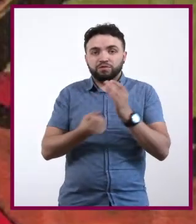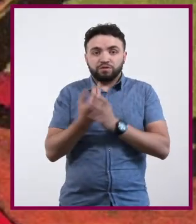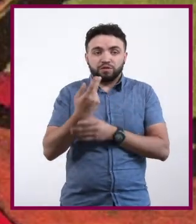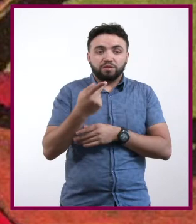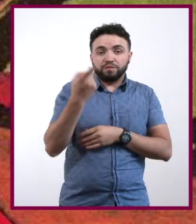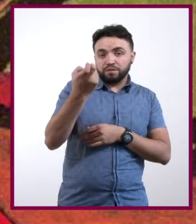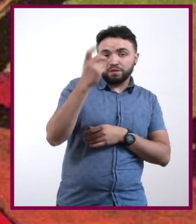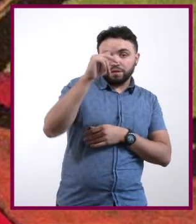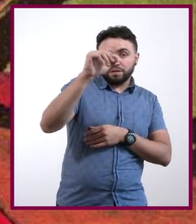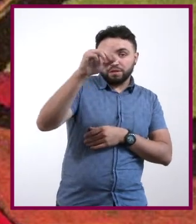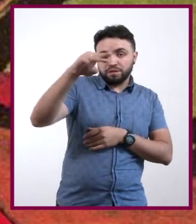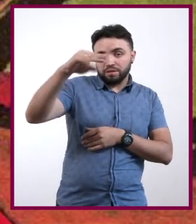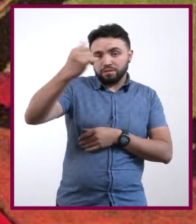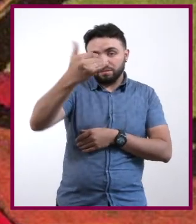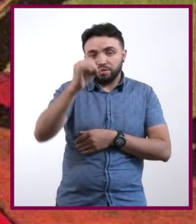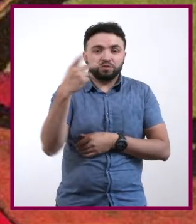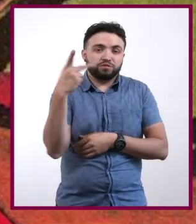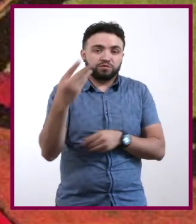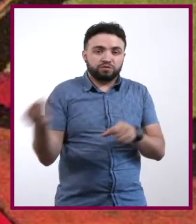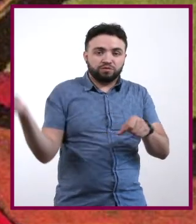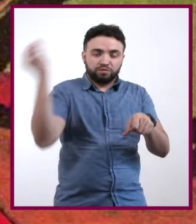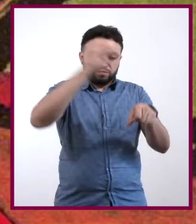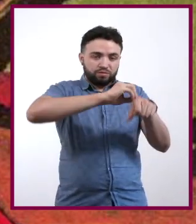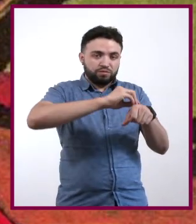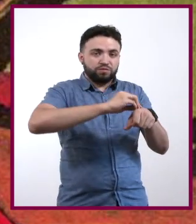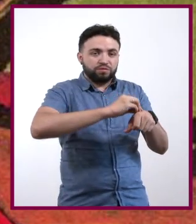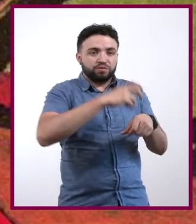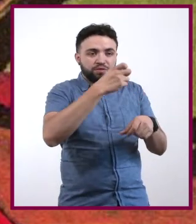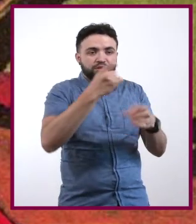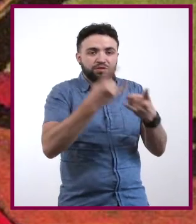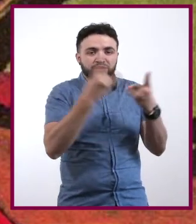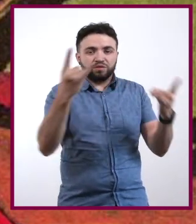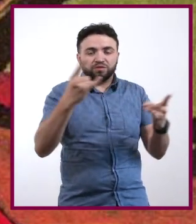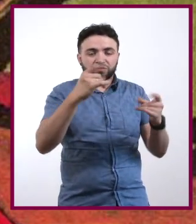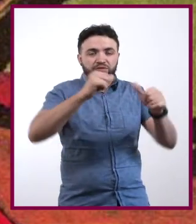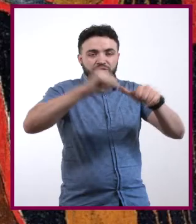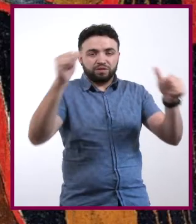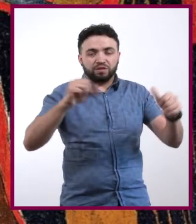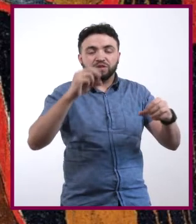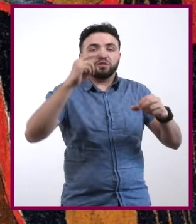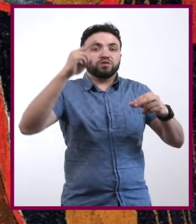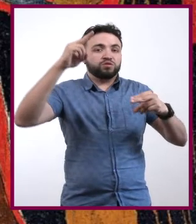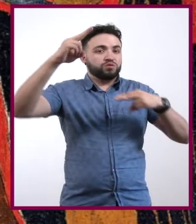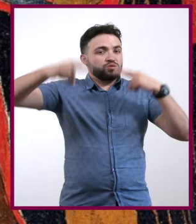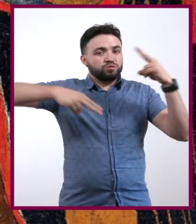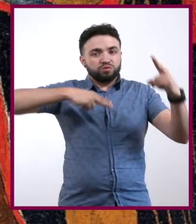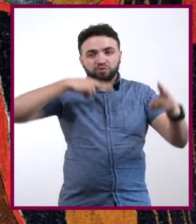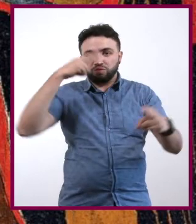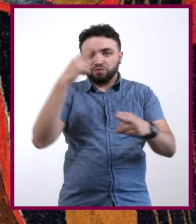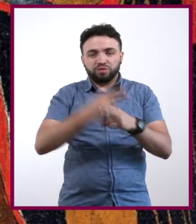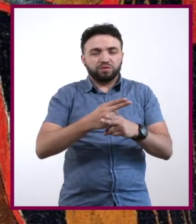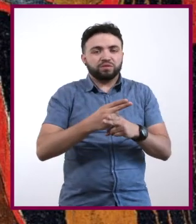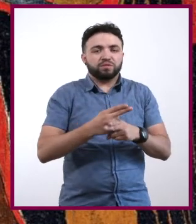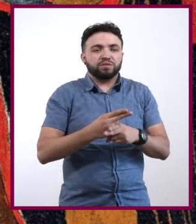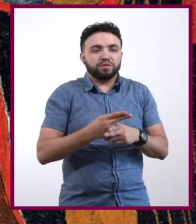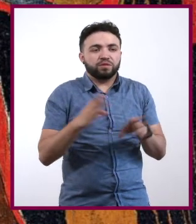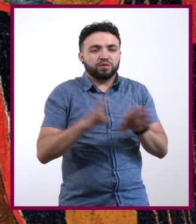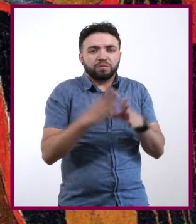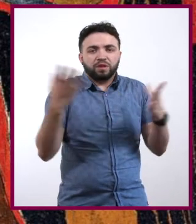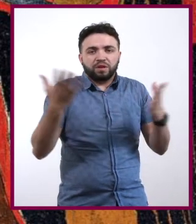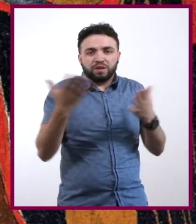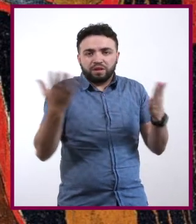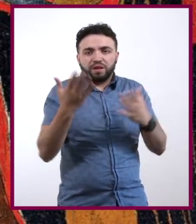nos colocó dentro de la historia del arte universal, creando un arte atemporal, un